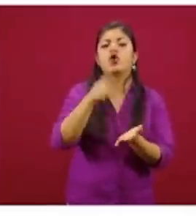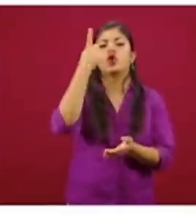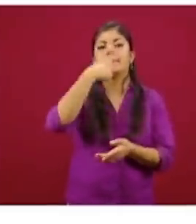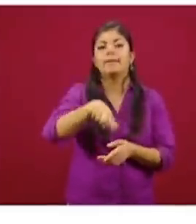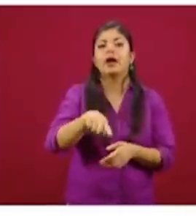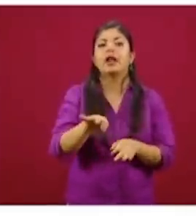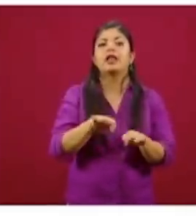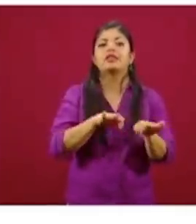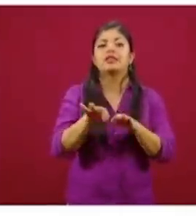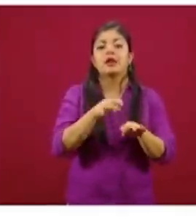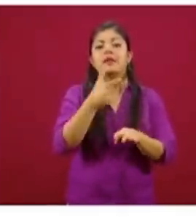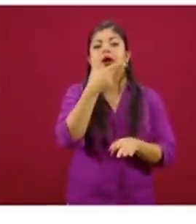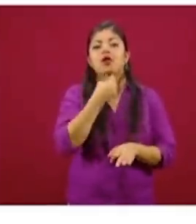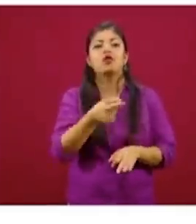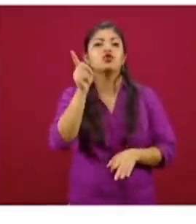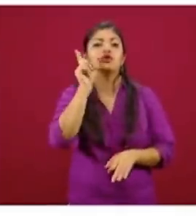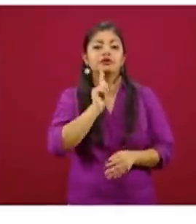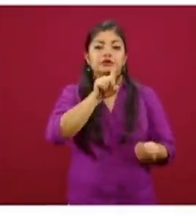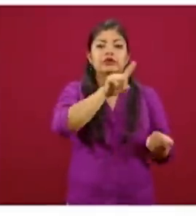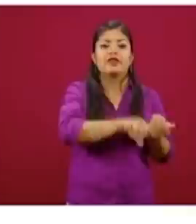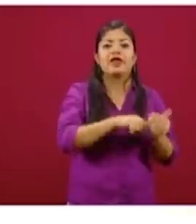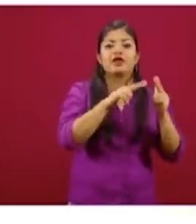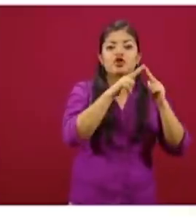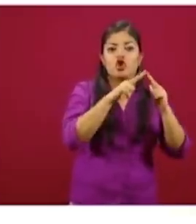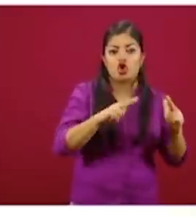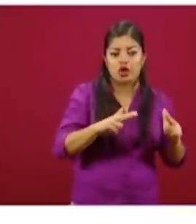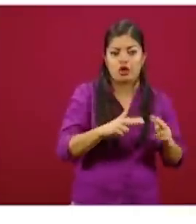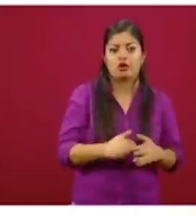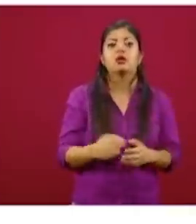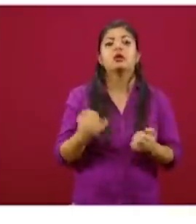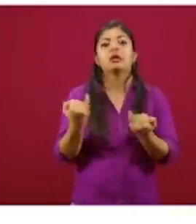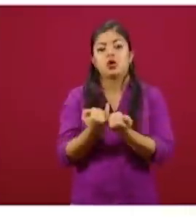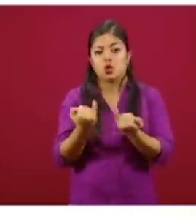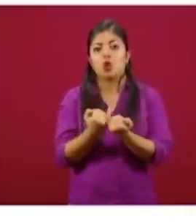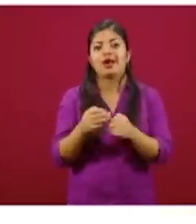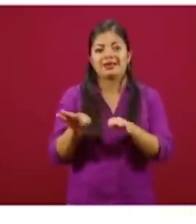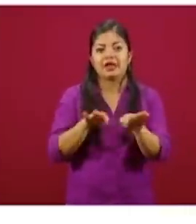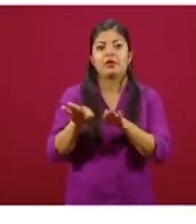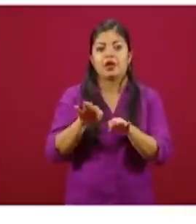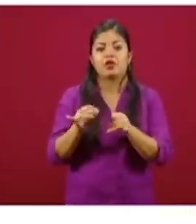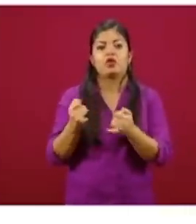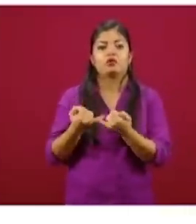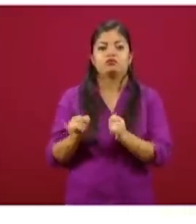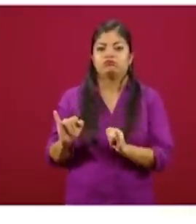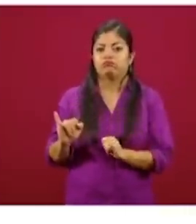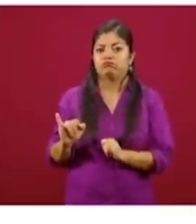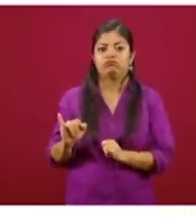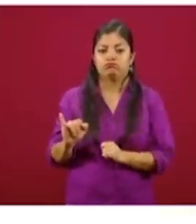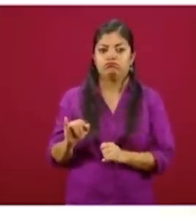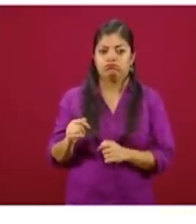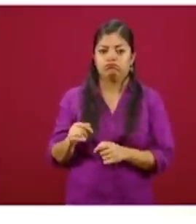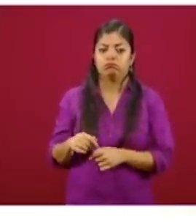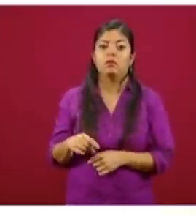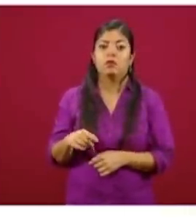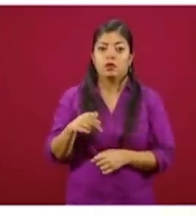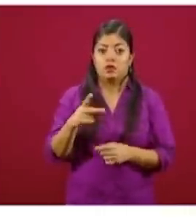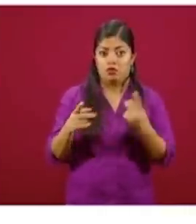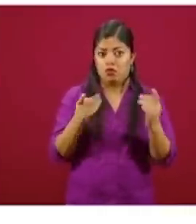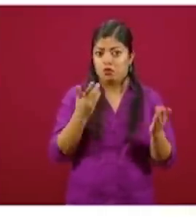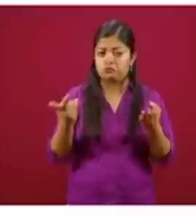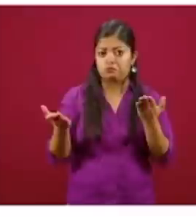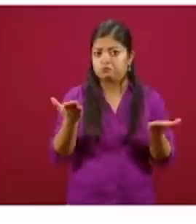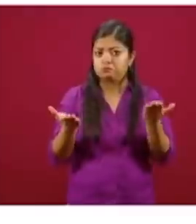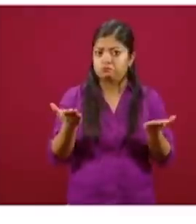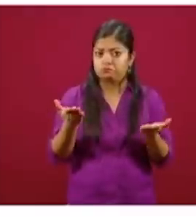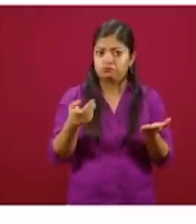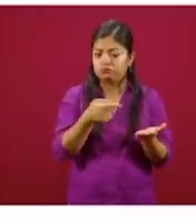trabajadoras del hogar y para trabajadores independientes como lo saben son dos modalidades poco conocidas pero